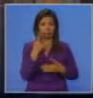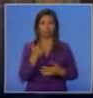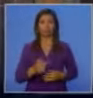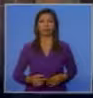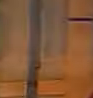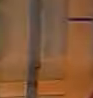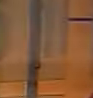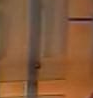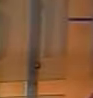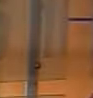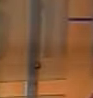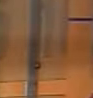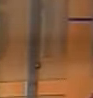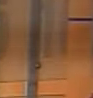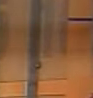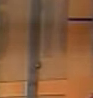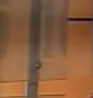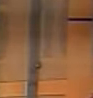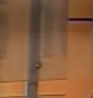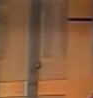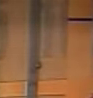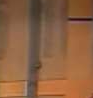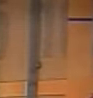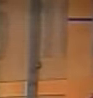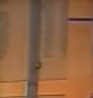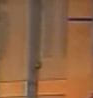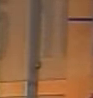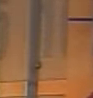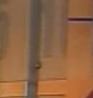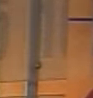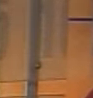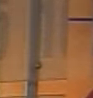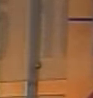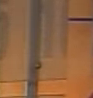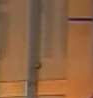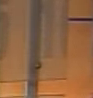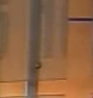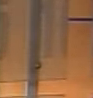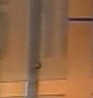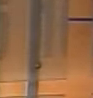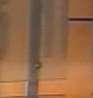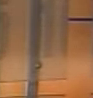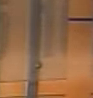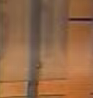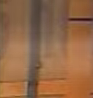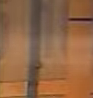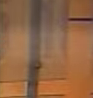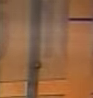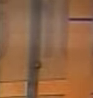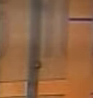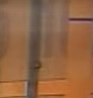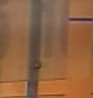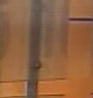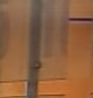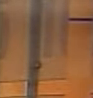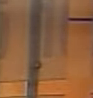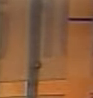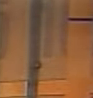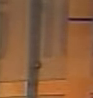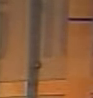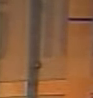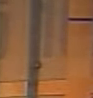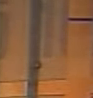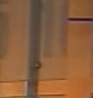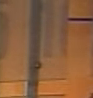tardes. Muy buenas tardes, Andrea, y gracias por ese informe. Amigos, nos tenemos que ir a una pausa. Quédese en Tele Amazonas, ya volvemos.